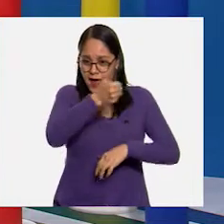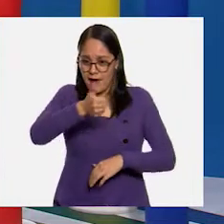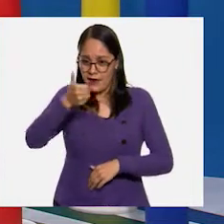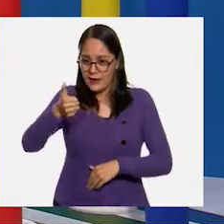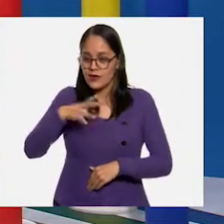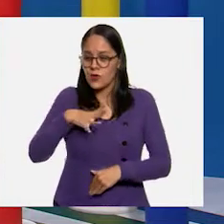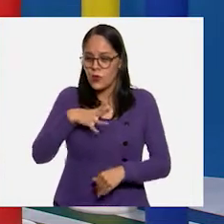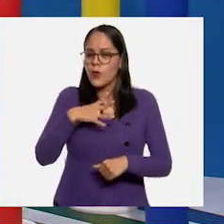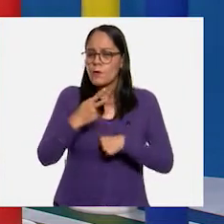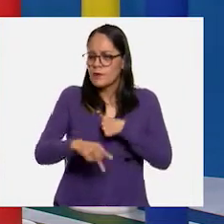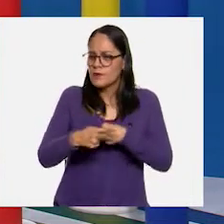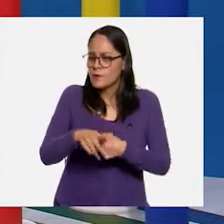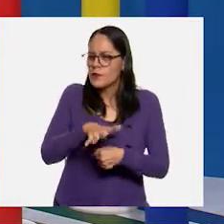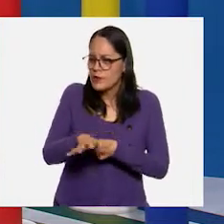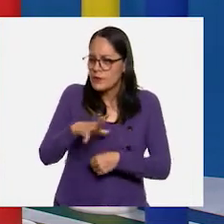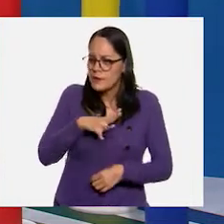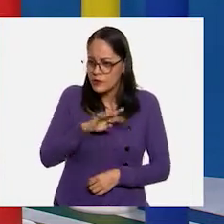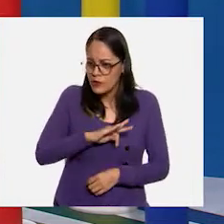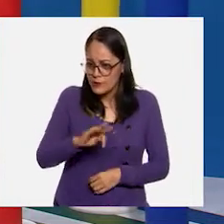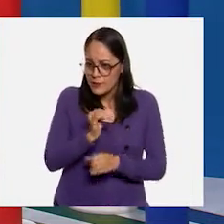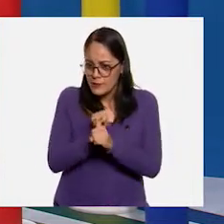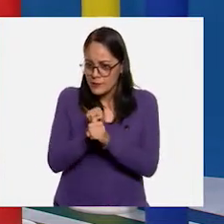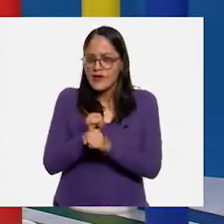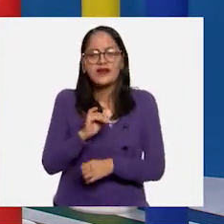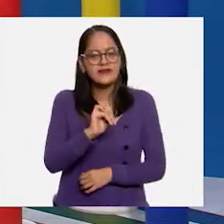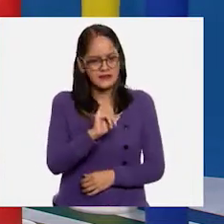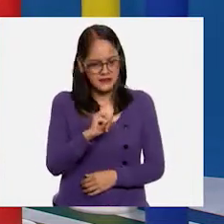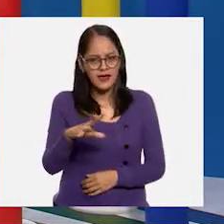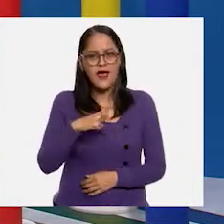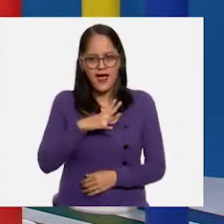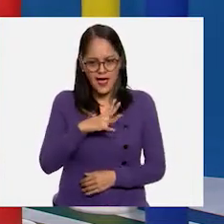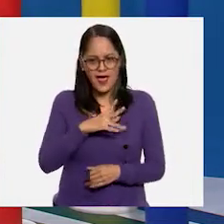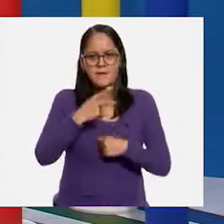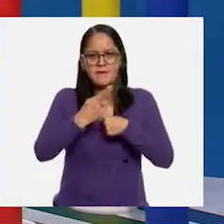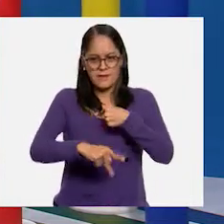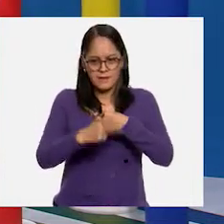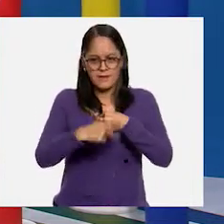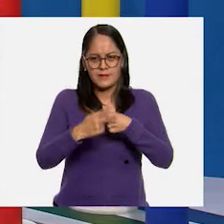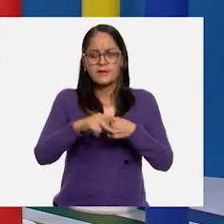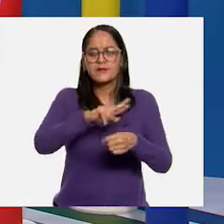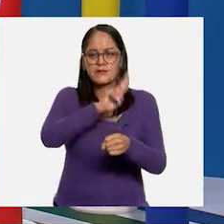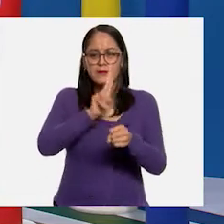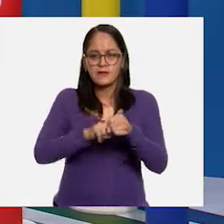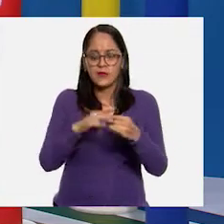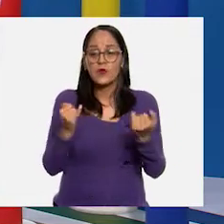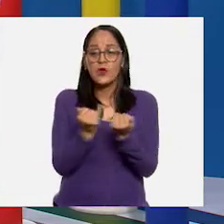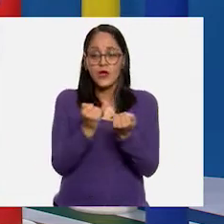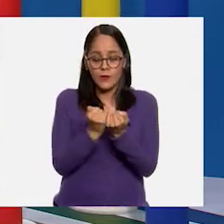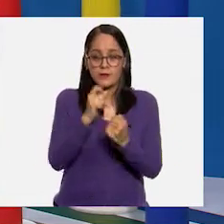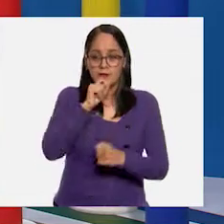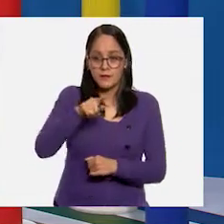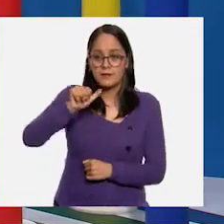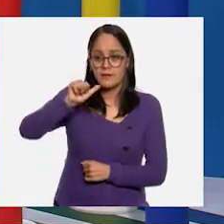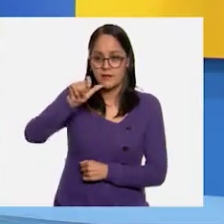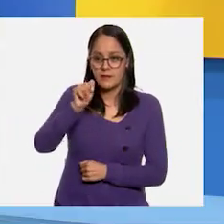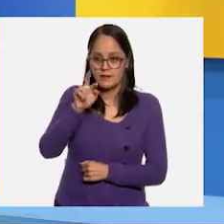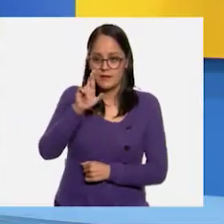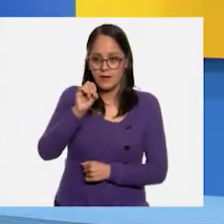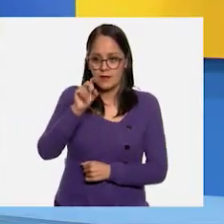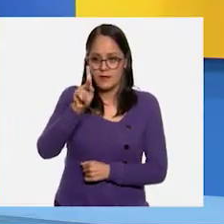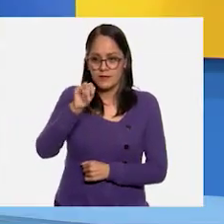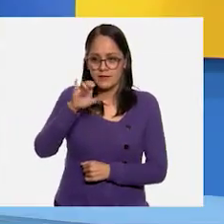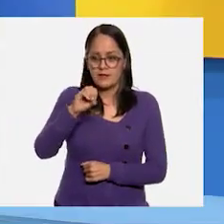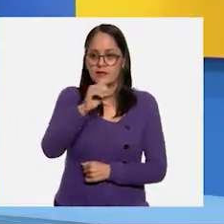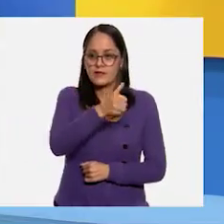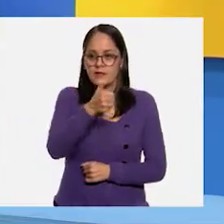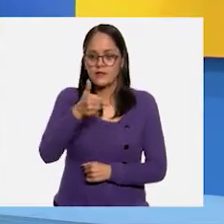Ale. En ellos encontramos los peligros tanto de origen natural como antrópico para cada caso. En el caso